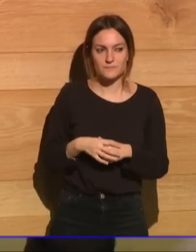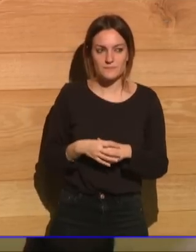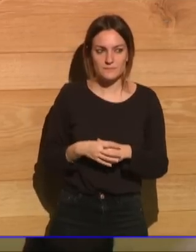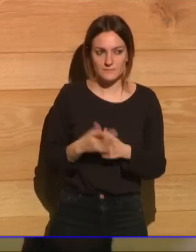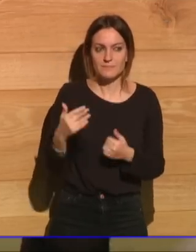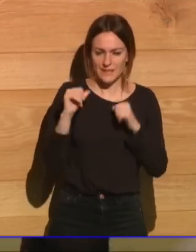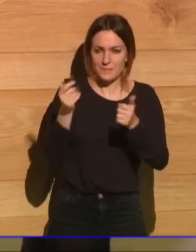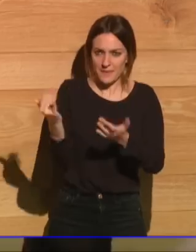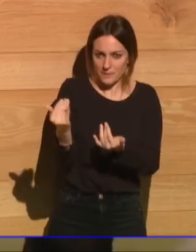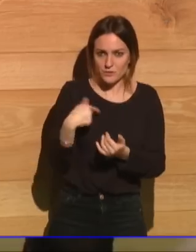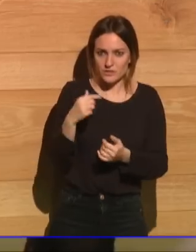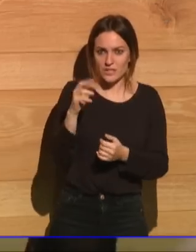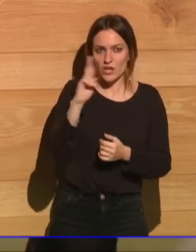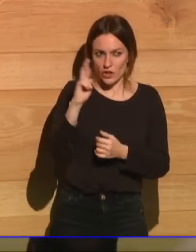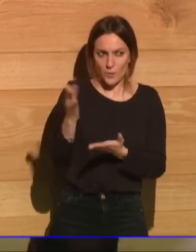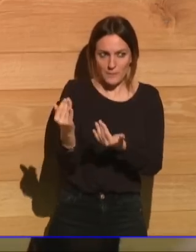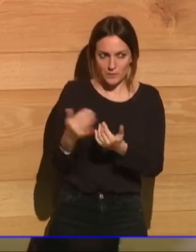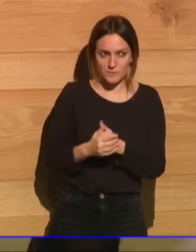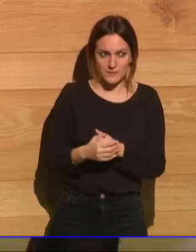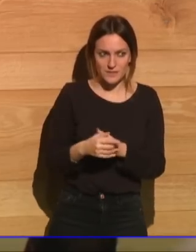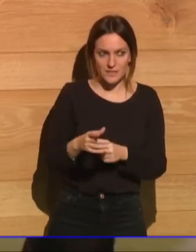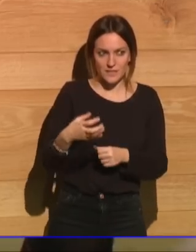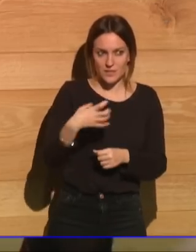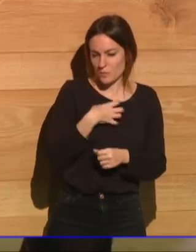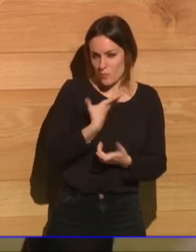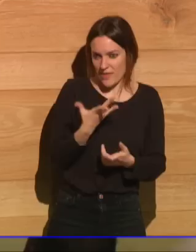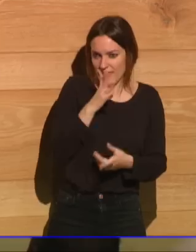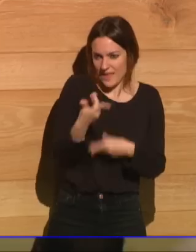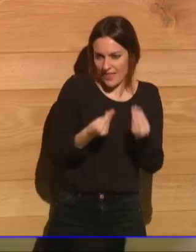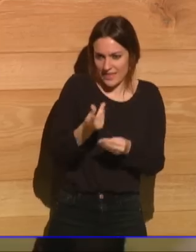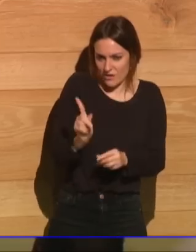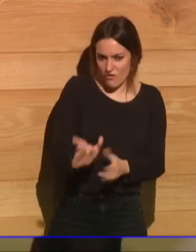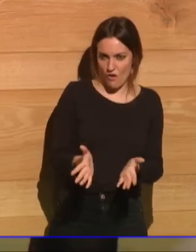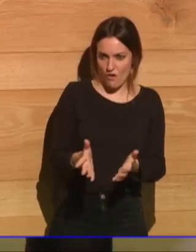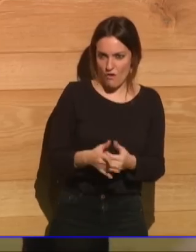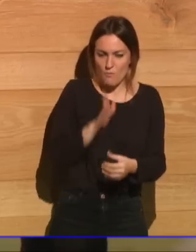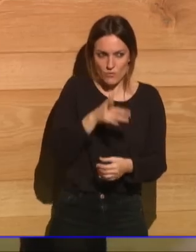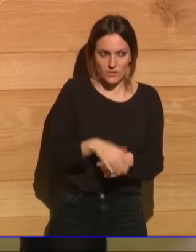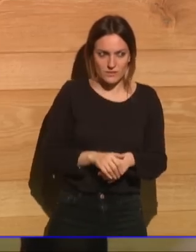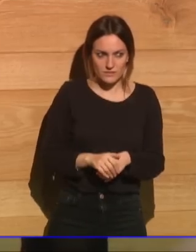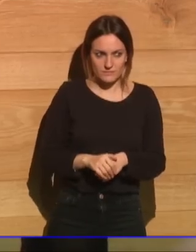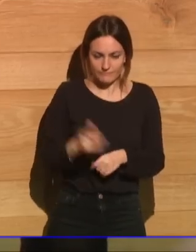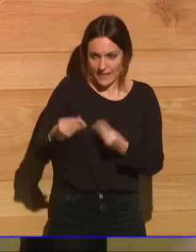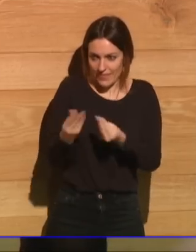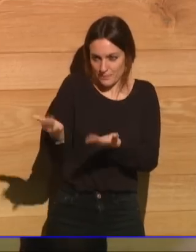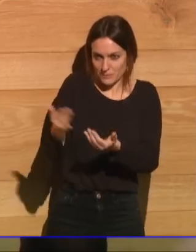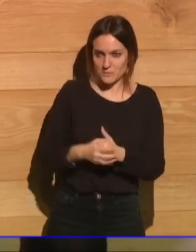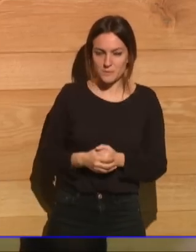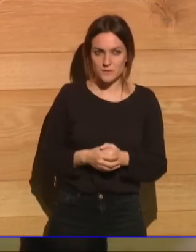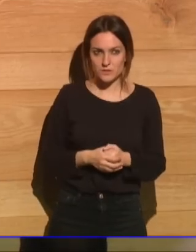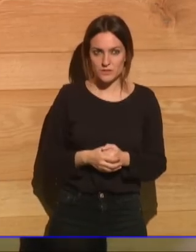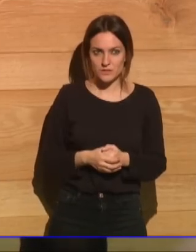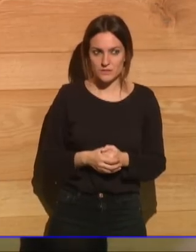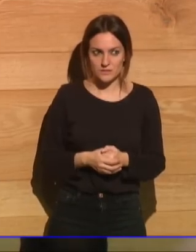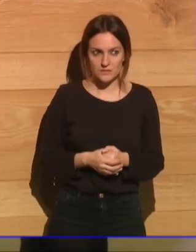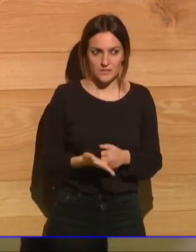estaba en el chat, a mí no me va a Rodrigo salpicar. Cortés. A mí no me va a salpicar No, se nada. puede No me- ser peor a mí no me persona. salpica seguro. Pero llévate esta gloria. A mí no me salpica nada. Pero